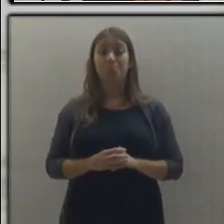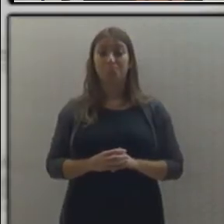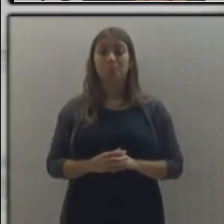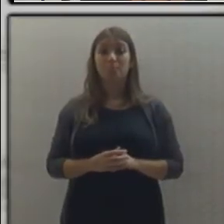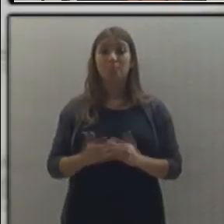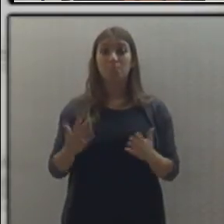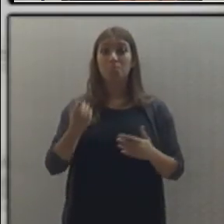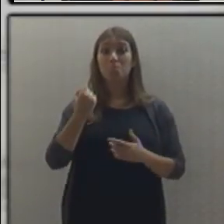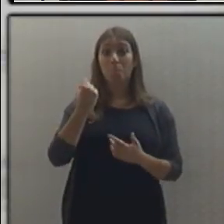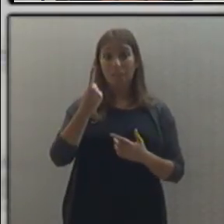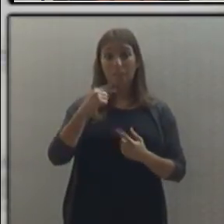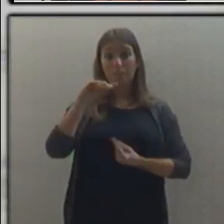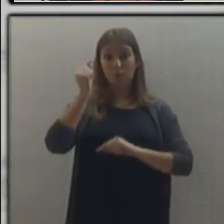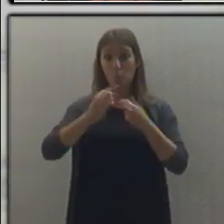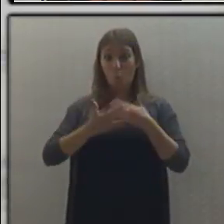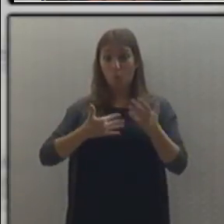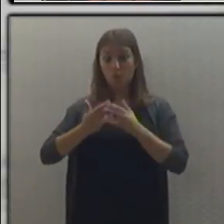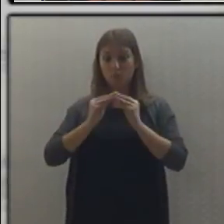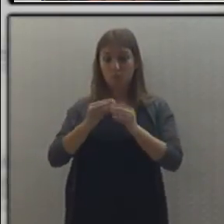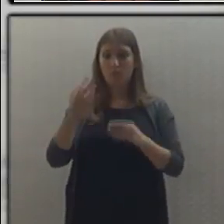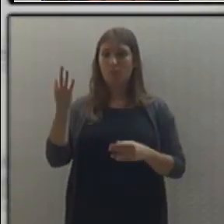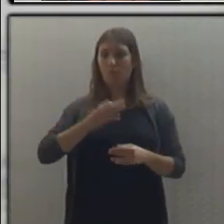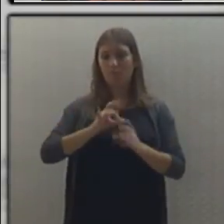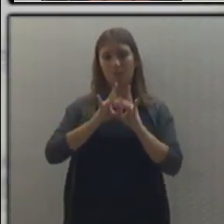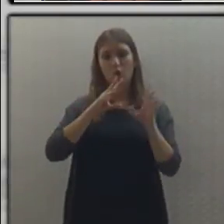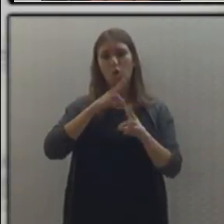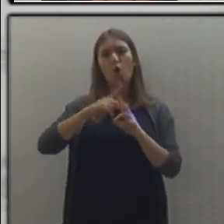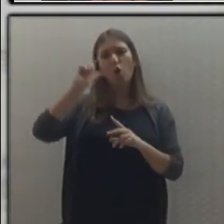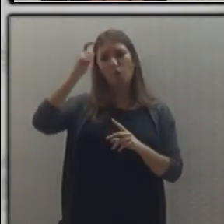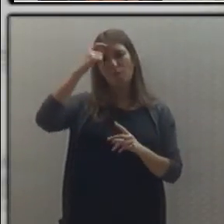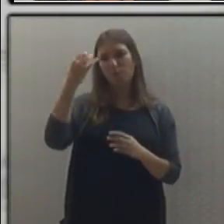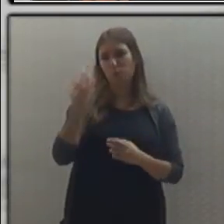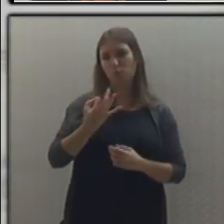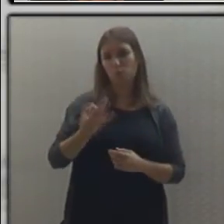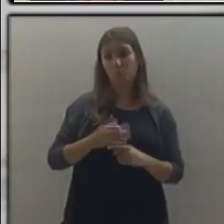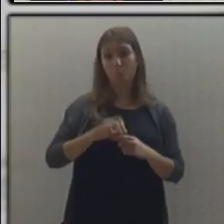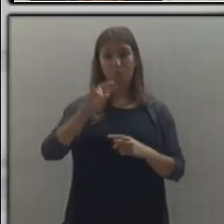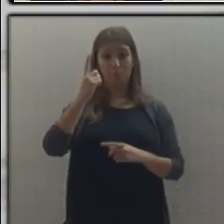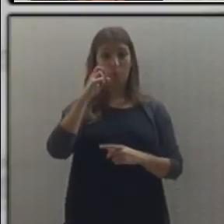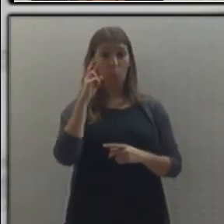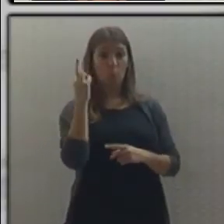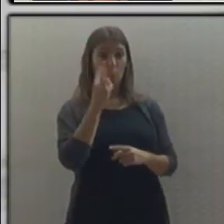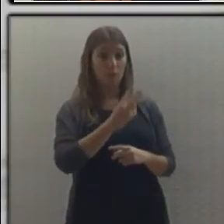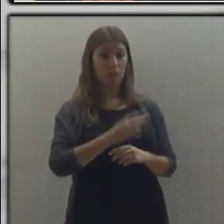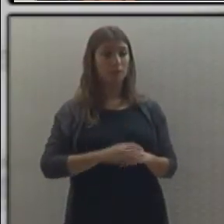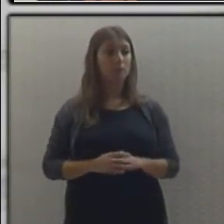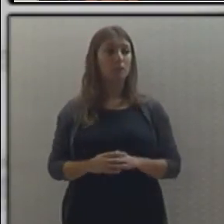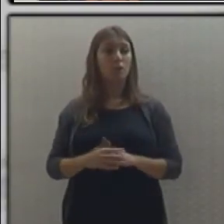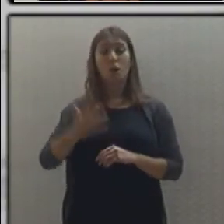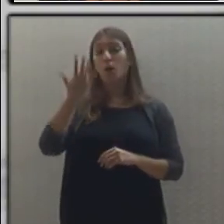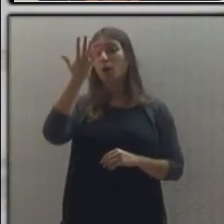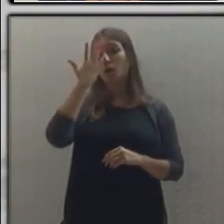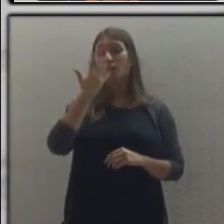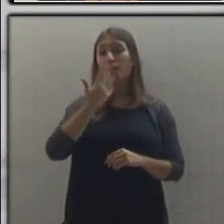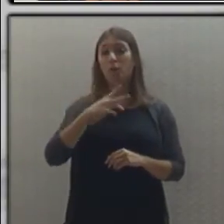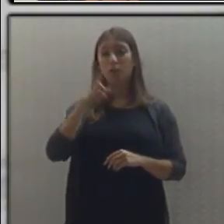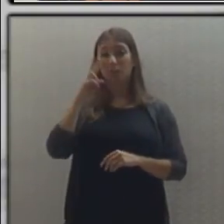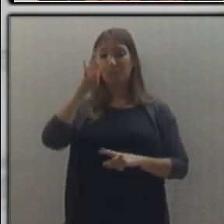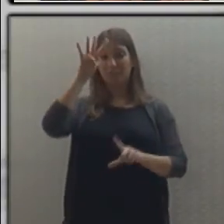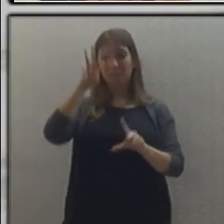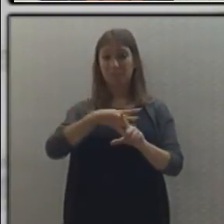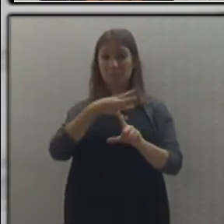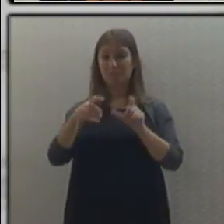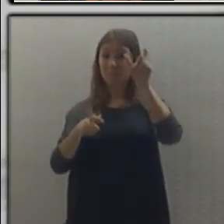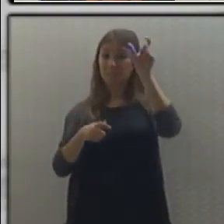para hacer 1000 presupuestos se tiene que conceptualizar. En primer lugar, la columna de colores,